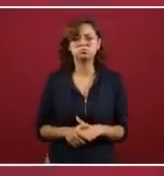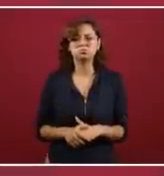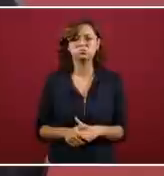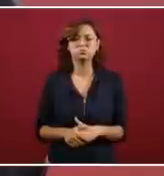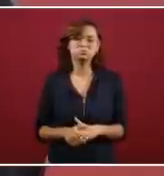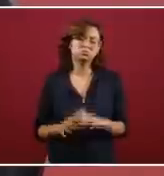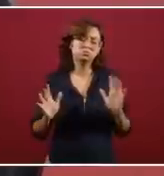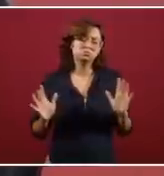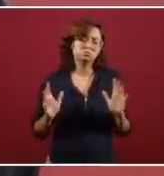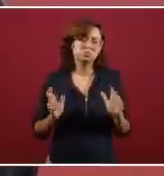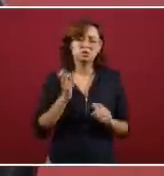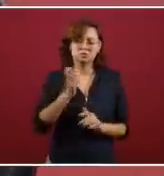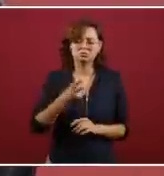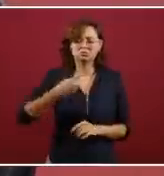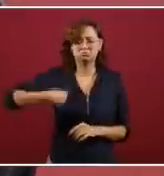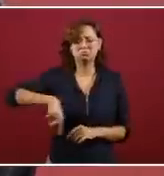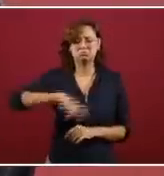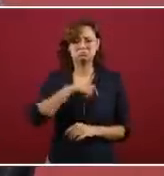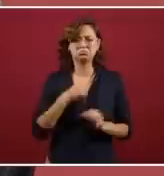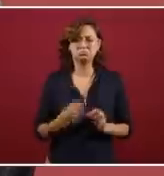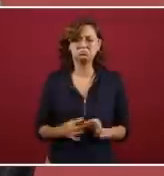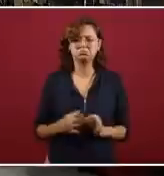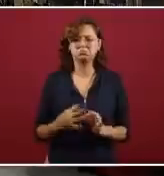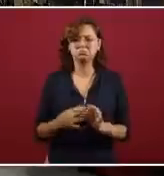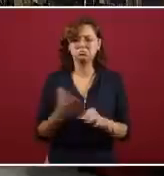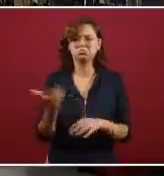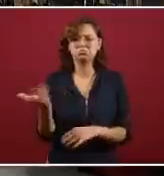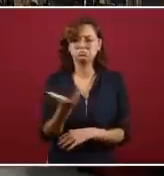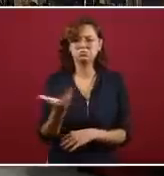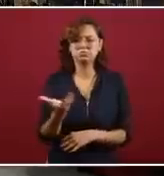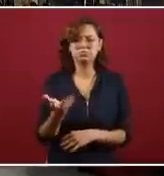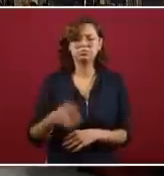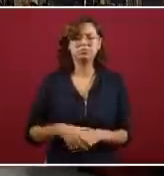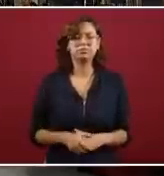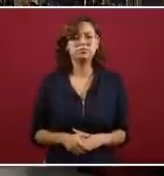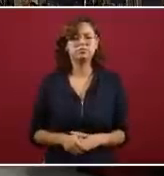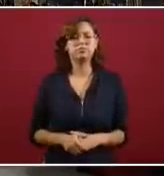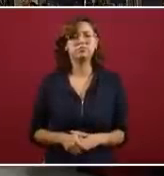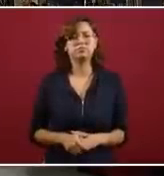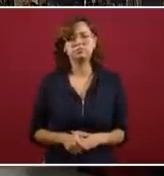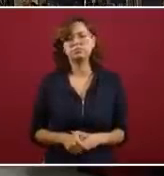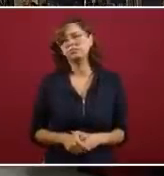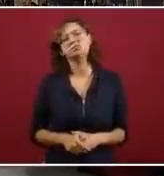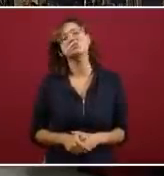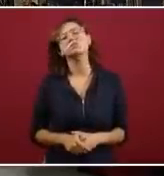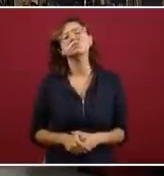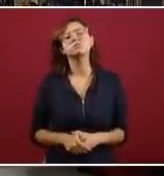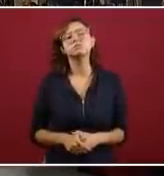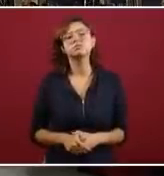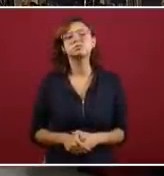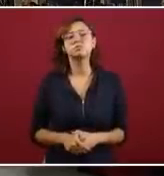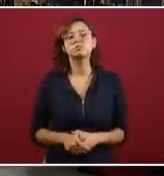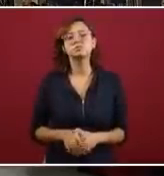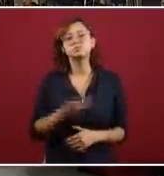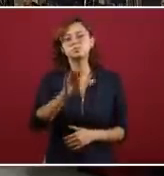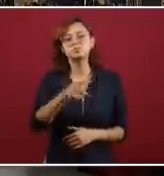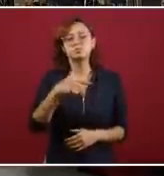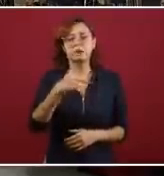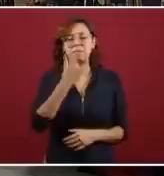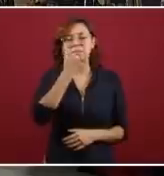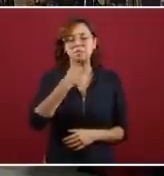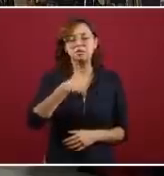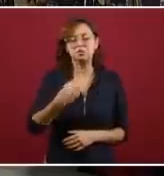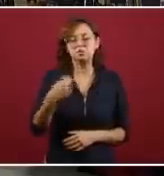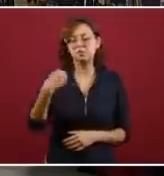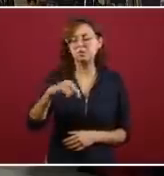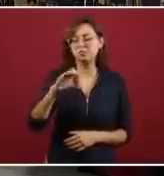que estamos nosotros haciendo. Y en ese sentido, señor presidente, bueno, se me olvidó comentarle, yo soy Klaus